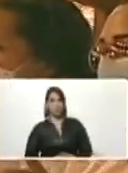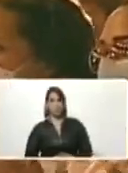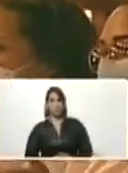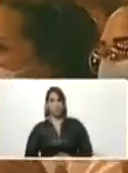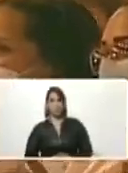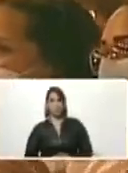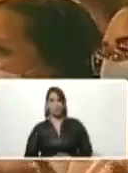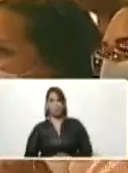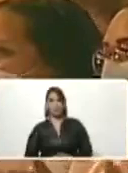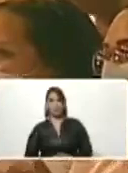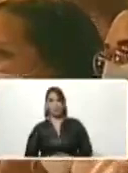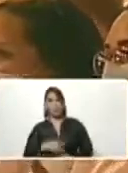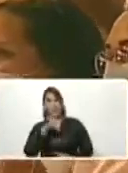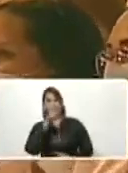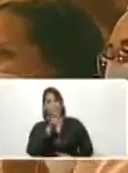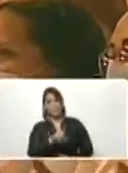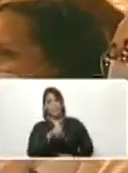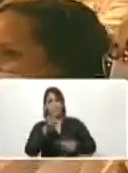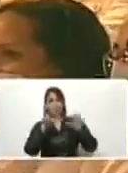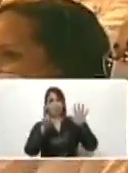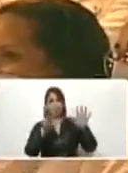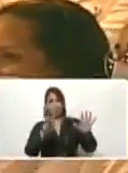para los hechos de 1810,